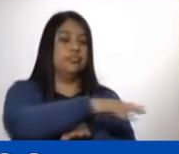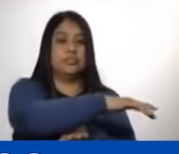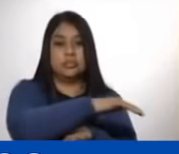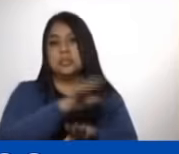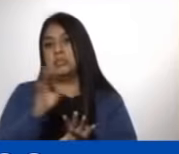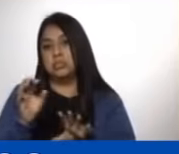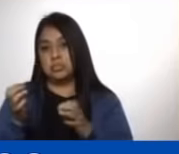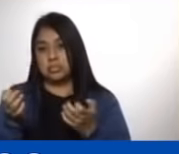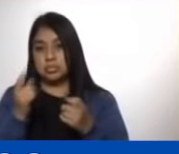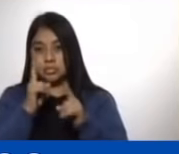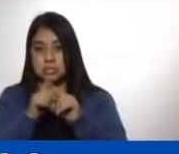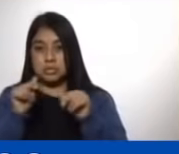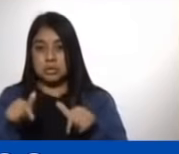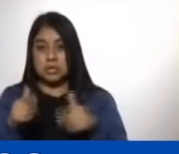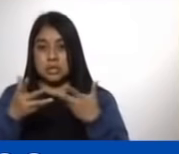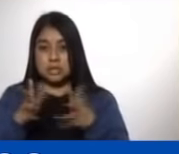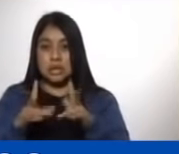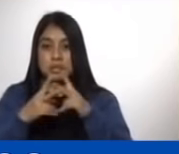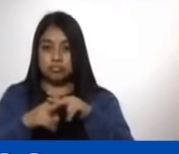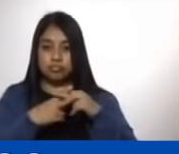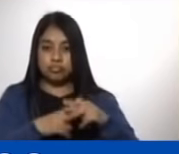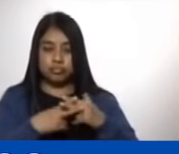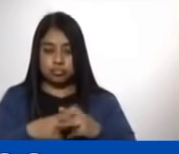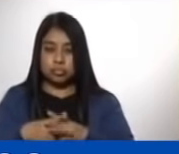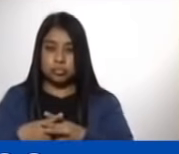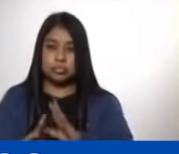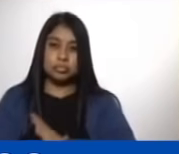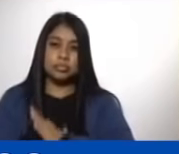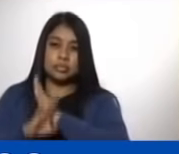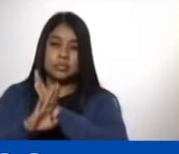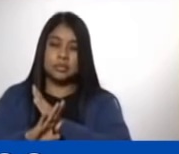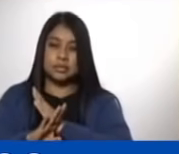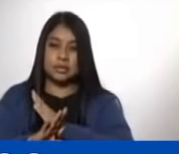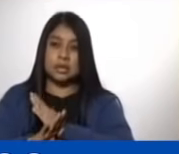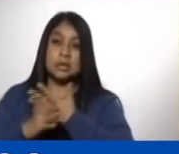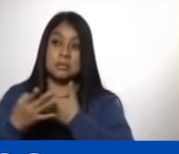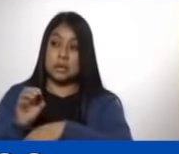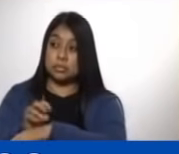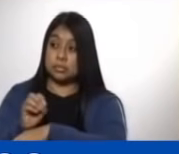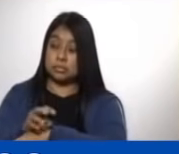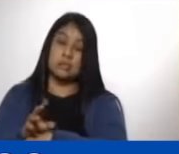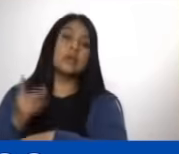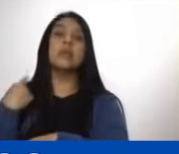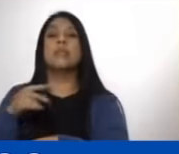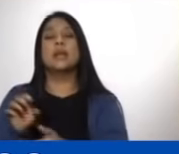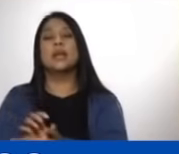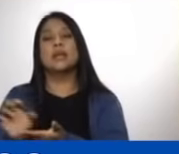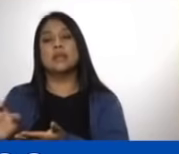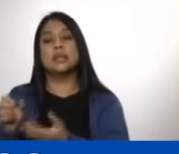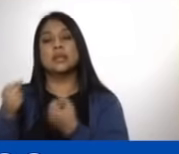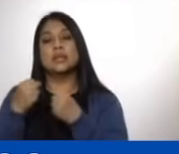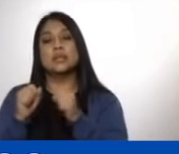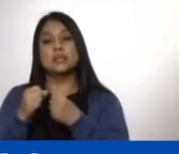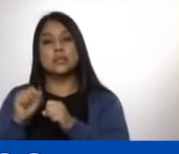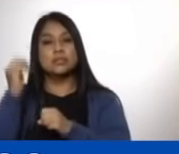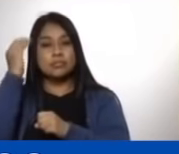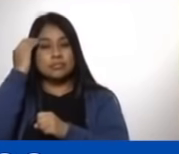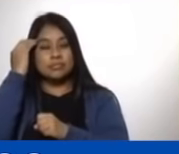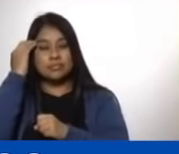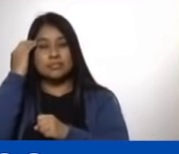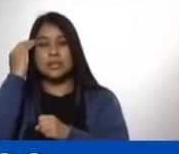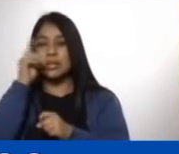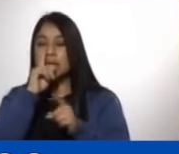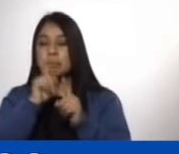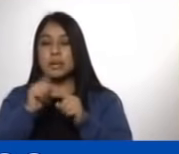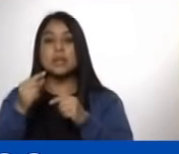que hemos estado en esos mecanismos preventivos, disuasivos, para poder ir evitando y haciendo conciencia de los peligros del